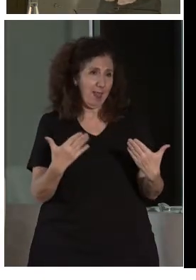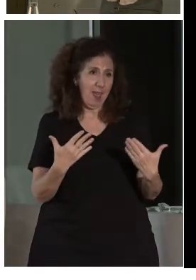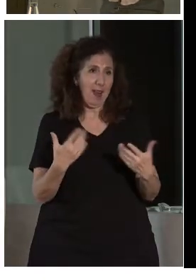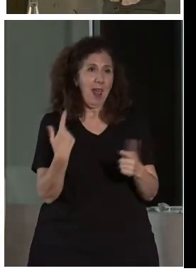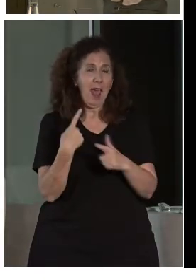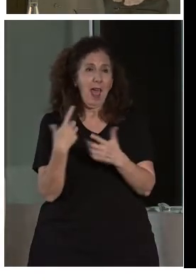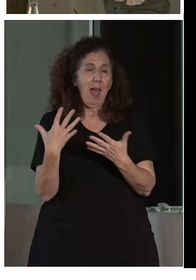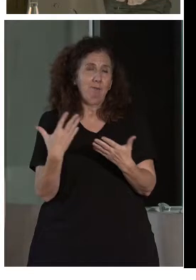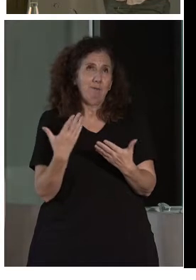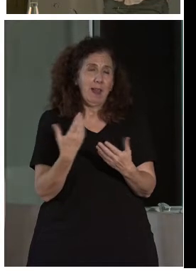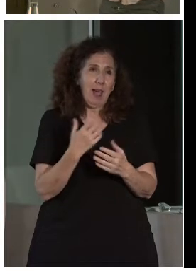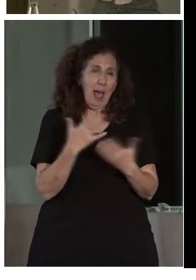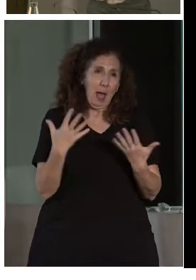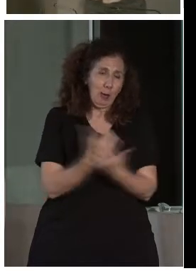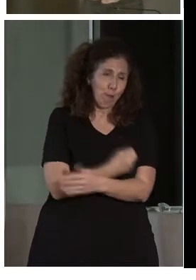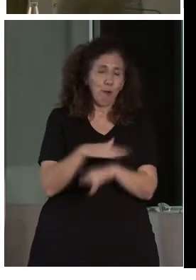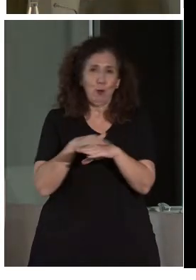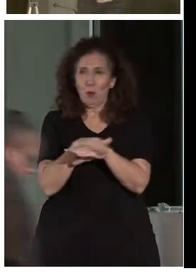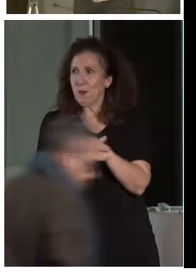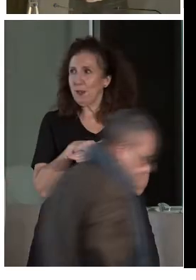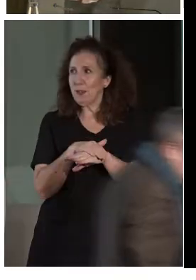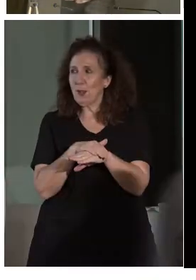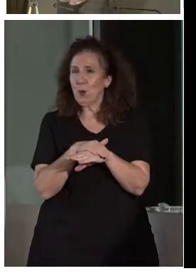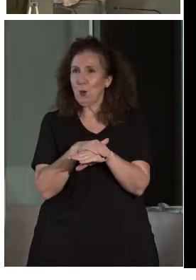pues agradecer al ministro.